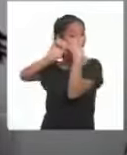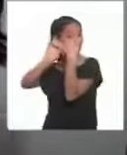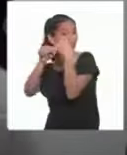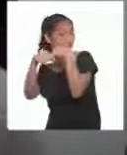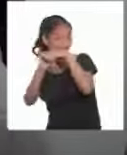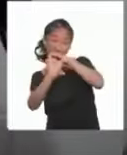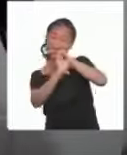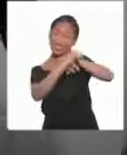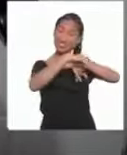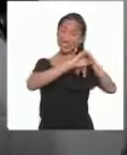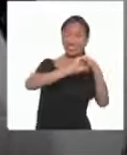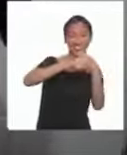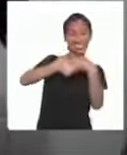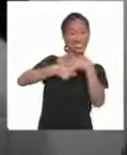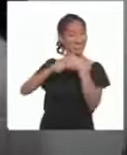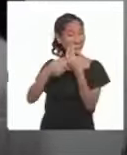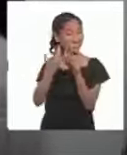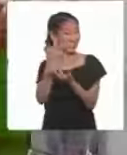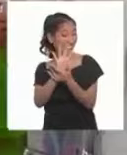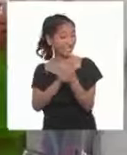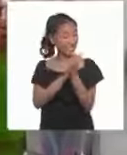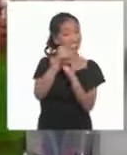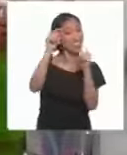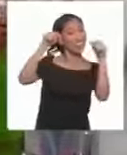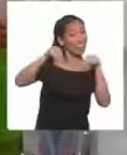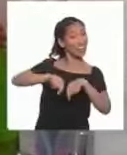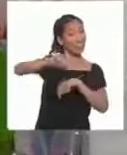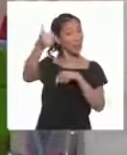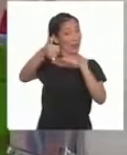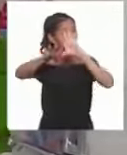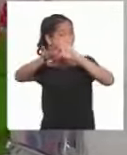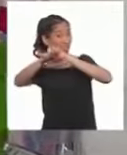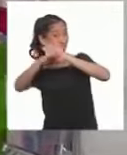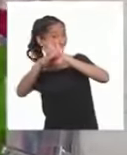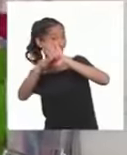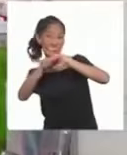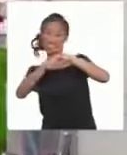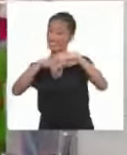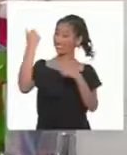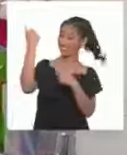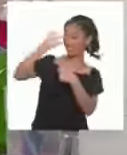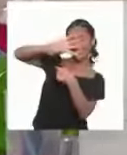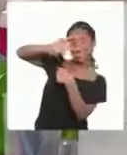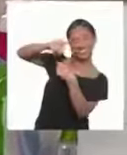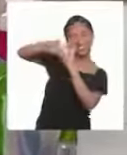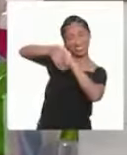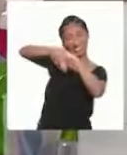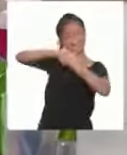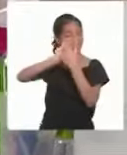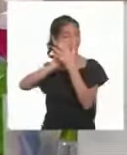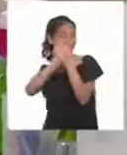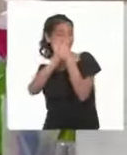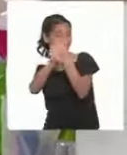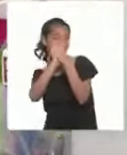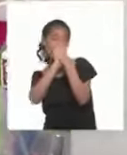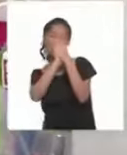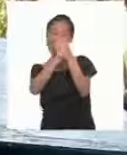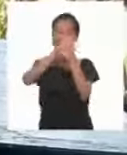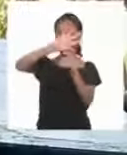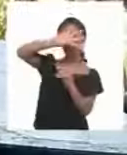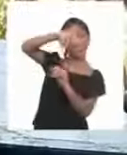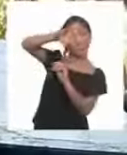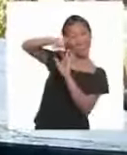te lavamos y limpio ya te ves. ¡Ahora la otra mano! Mi mejor amigo es el agua con